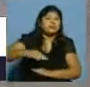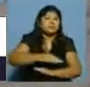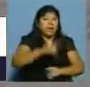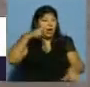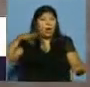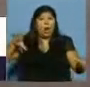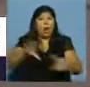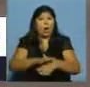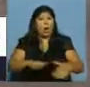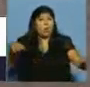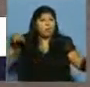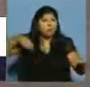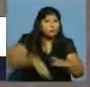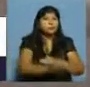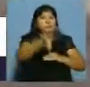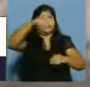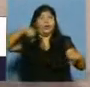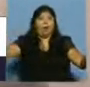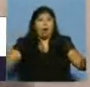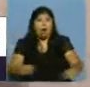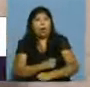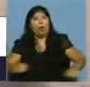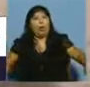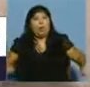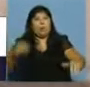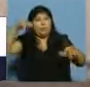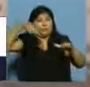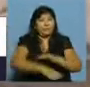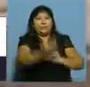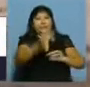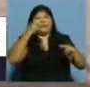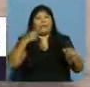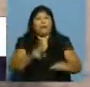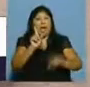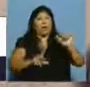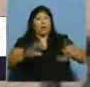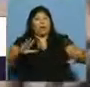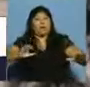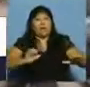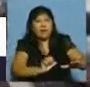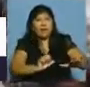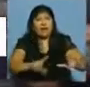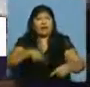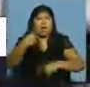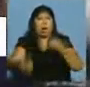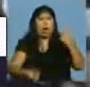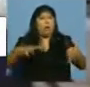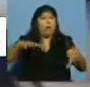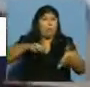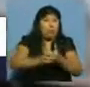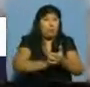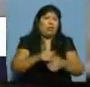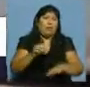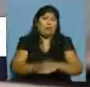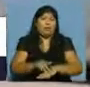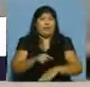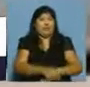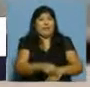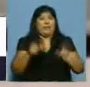pozos, tratan de evitarlos y se generan algunos frenos bruscos, algunos accidentes, ya han ocurrido